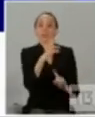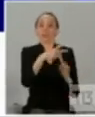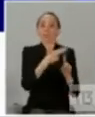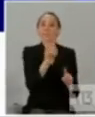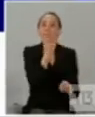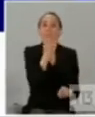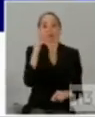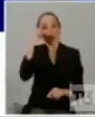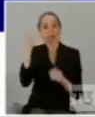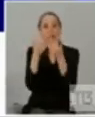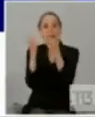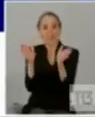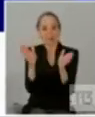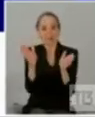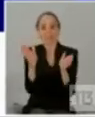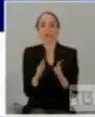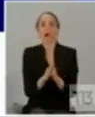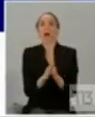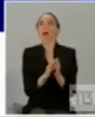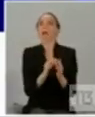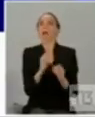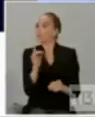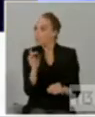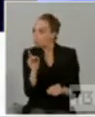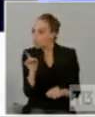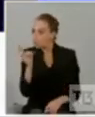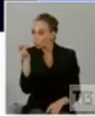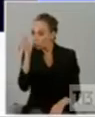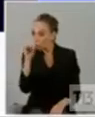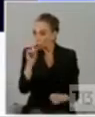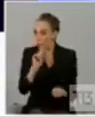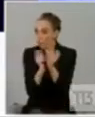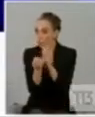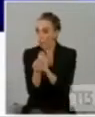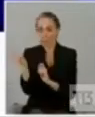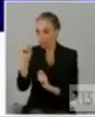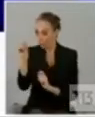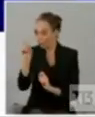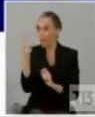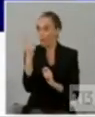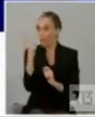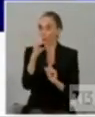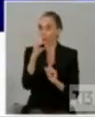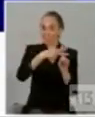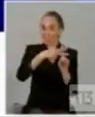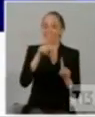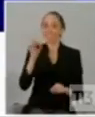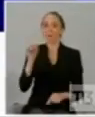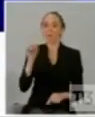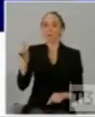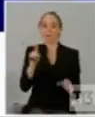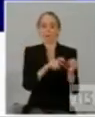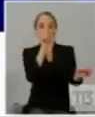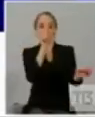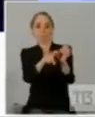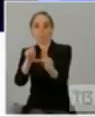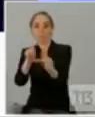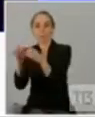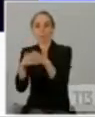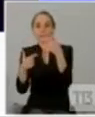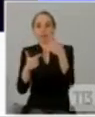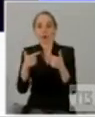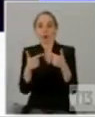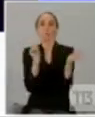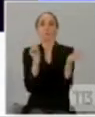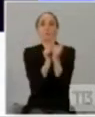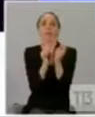creer en la libertad, se juntó a grupos que tenían violencia. Pero ese no fue su único cambio. Y, de hecho, y no solo eso, no. Sebastián, cada vez que usted se ha ido de algún partido, termina